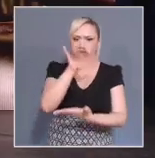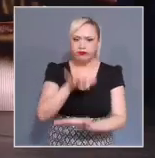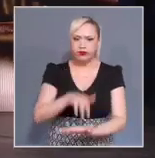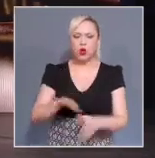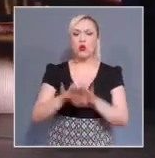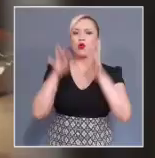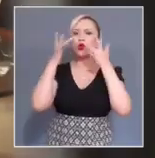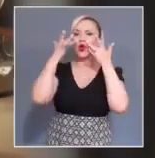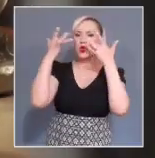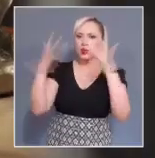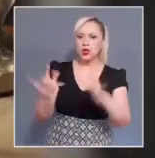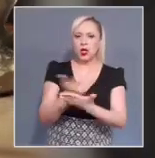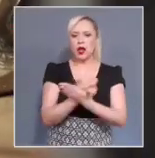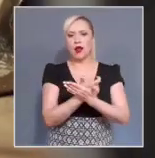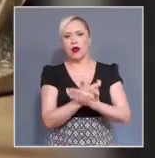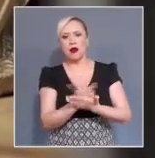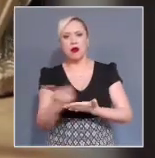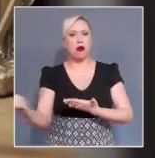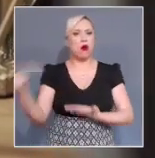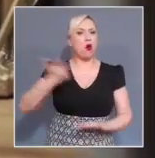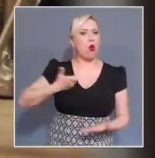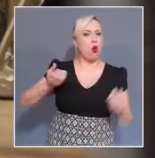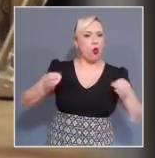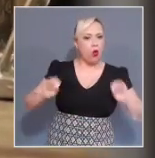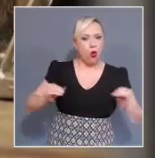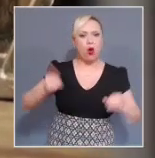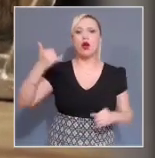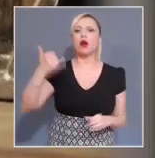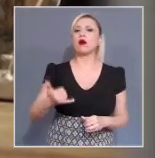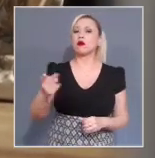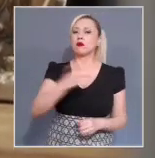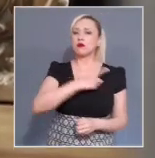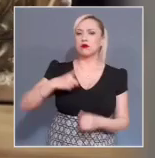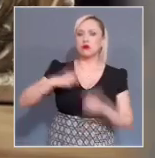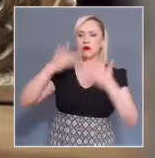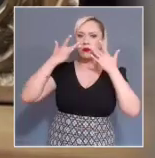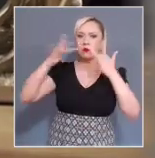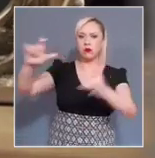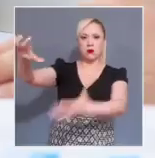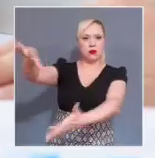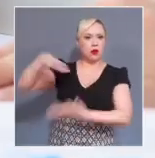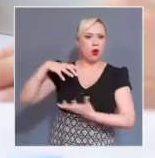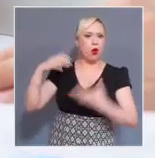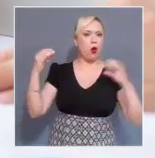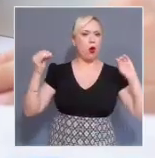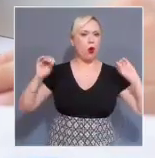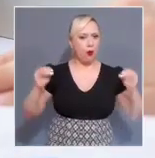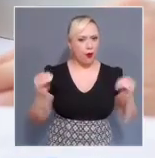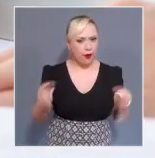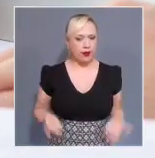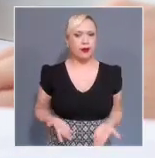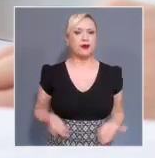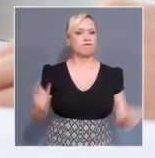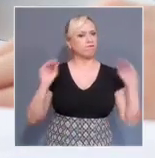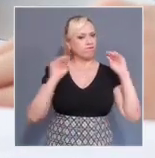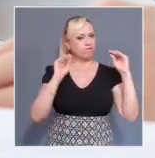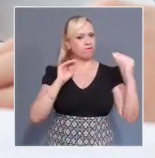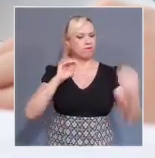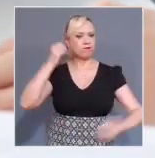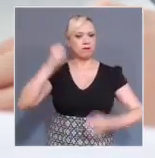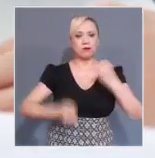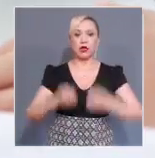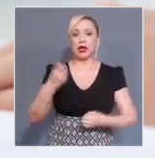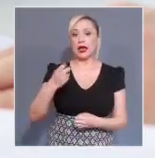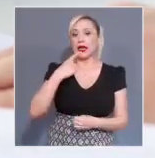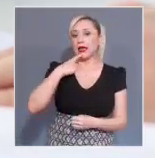incongruente. Cuando una autoridad laboral emite una resolución y en los considerandos cita un dato erróneo de alguna de